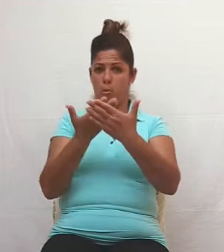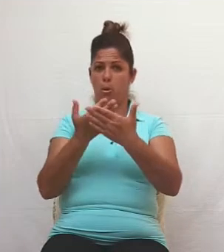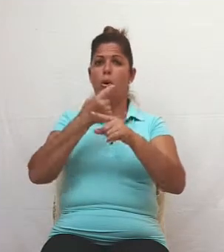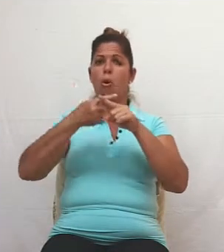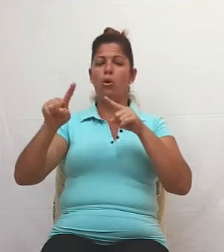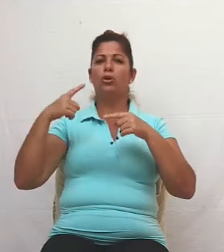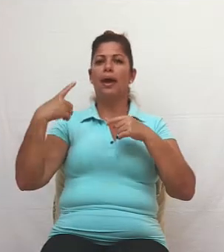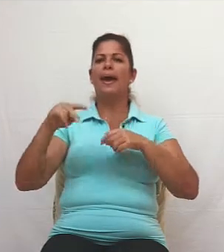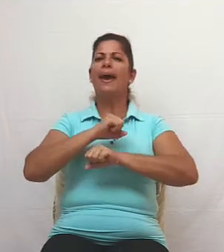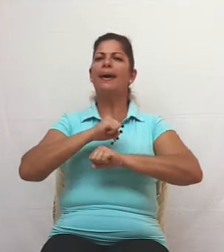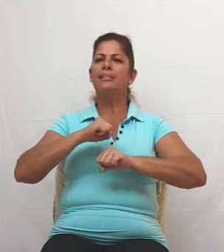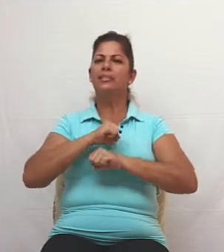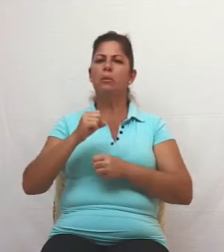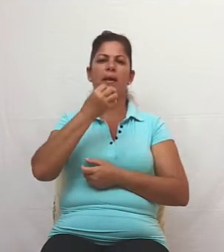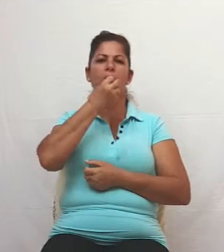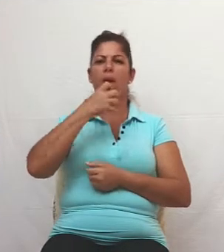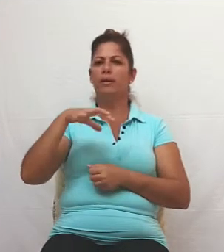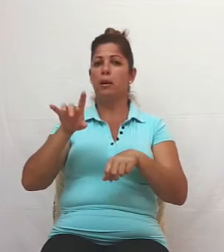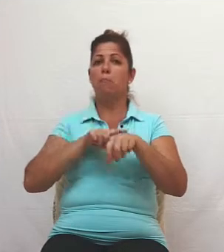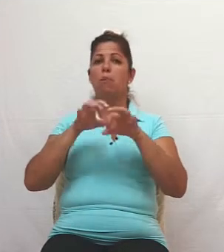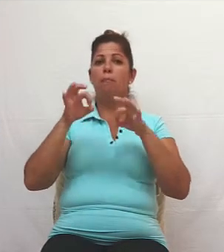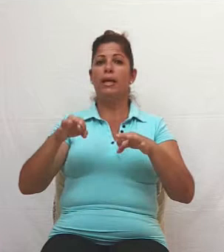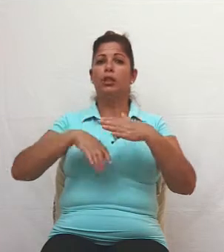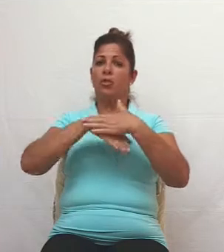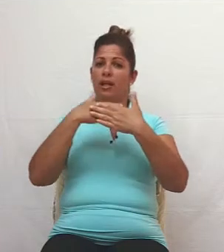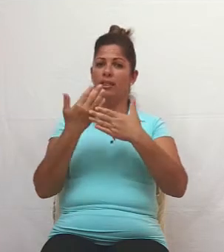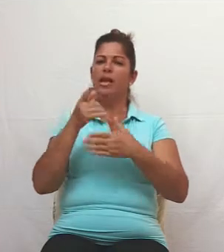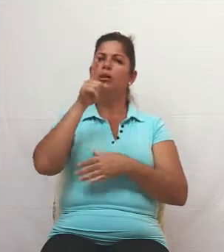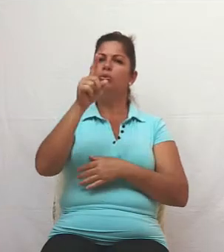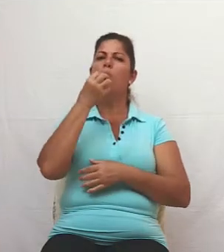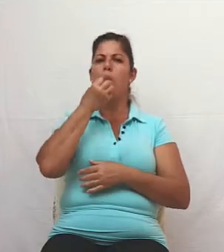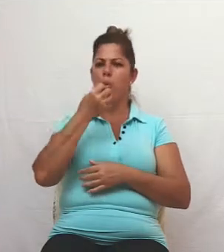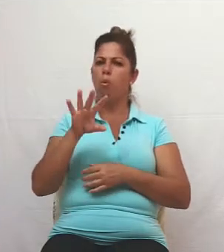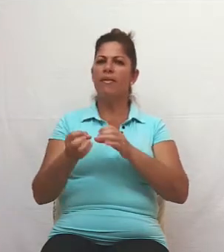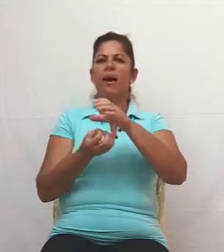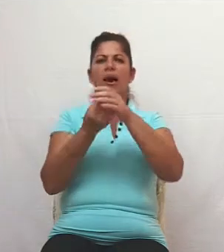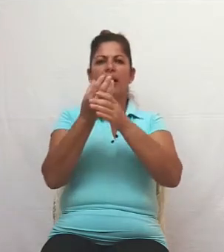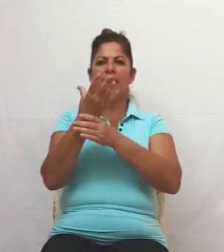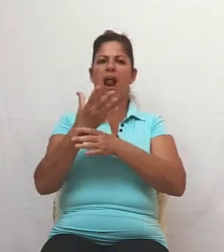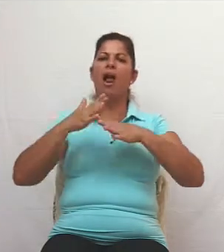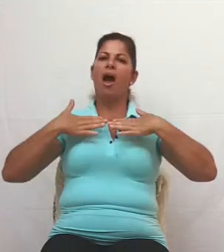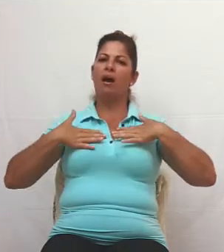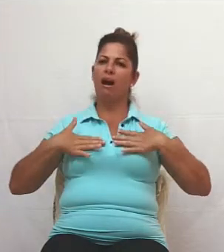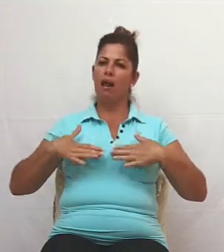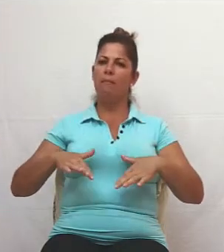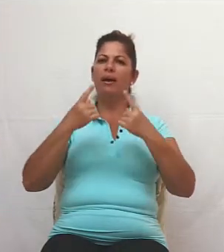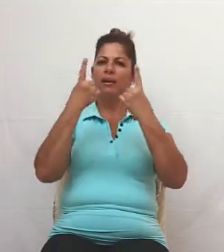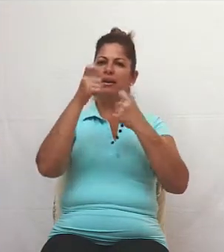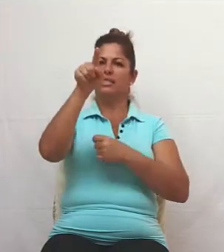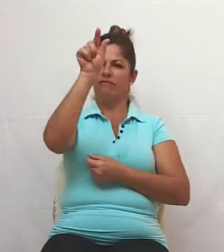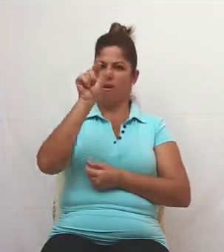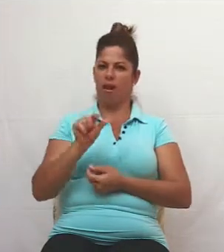te propongo otro ejercicio para que en cualquier momento del día crease la calma que precisa tu